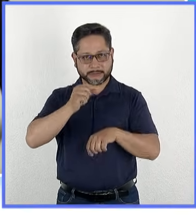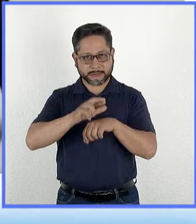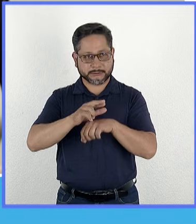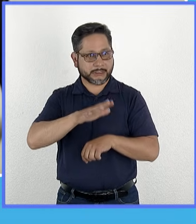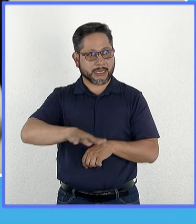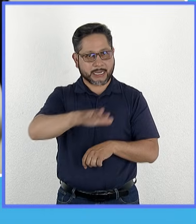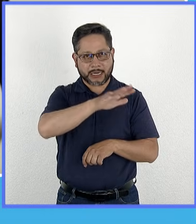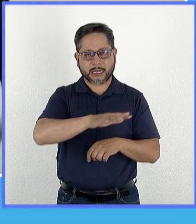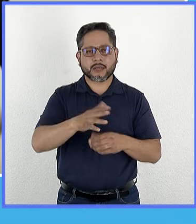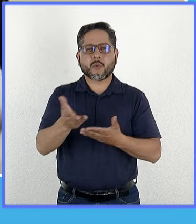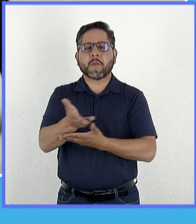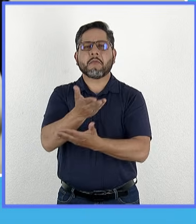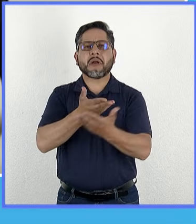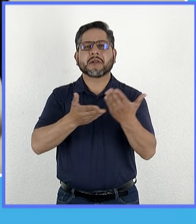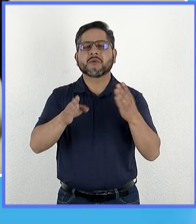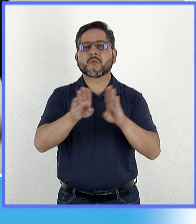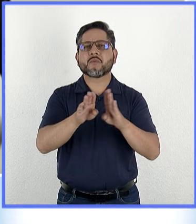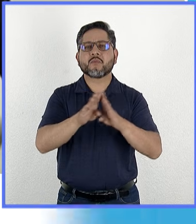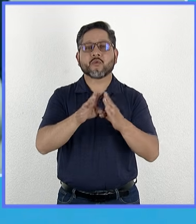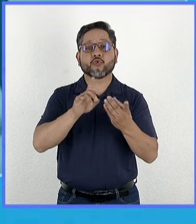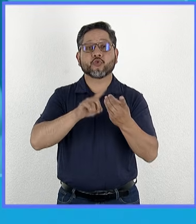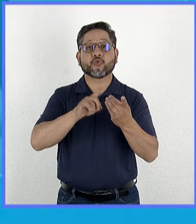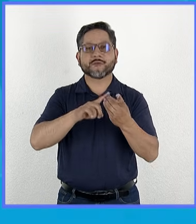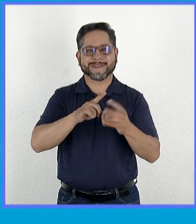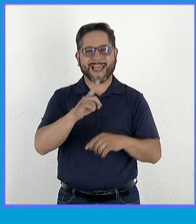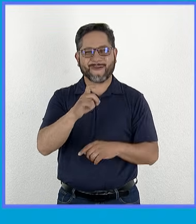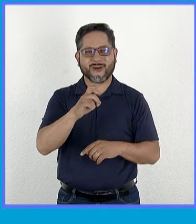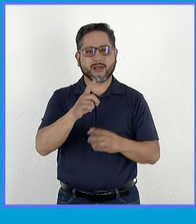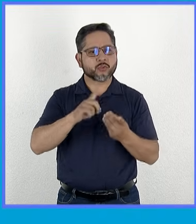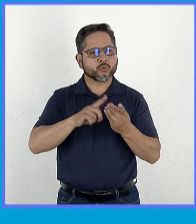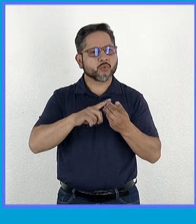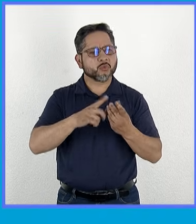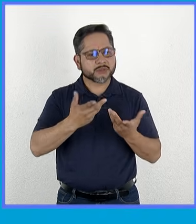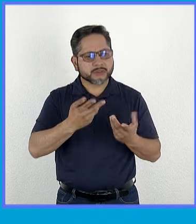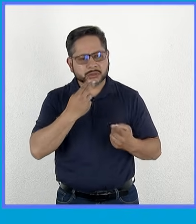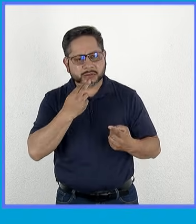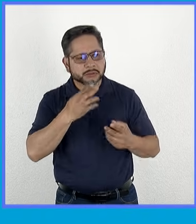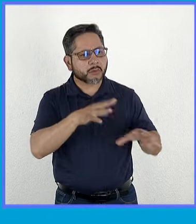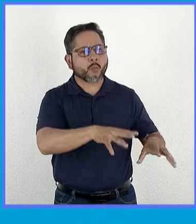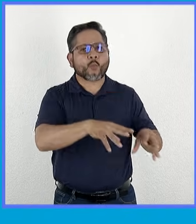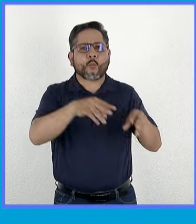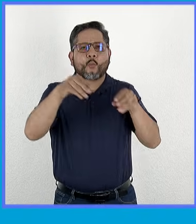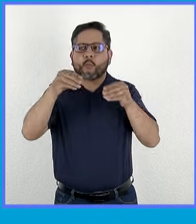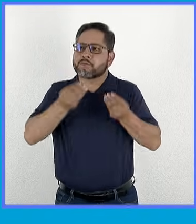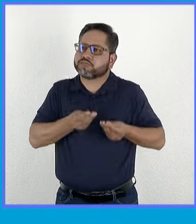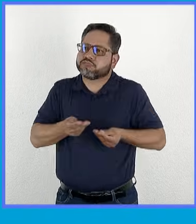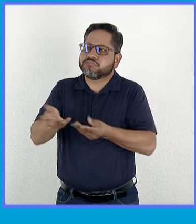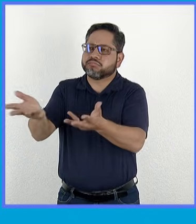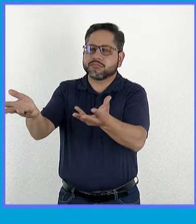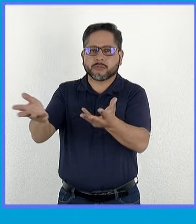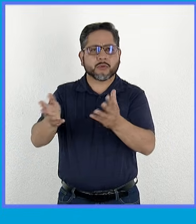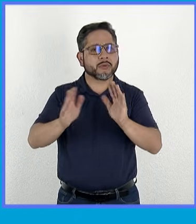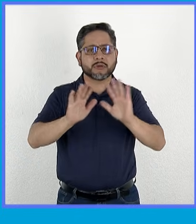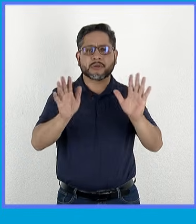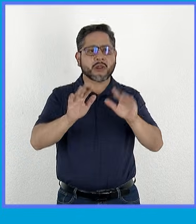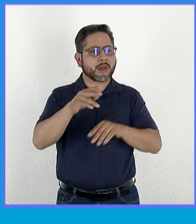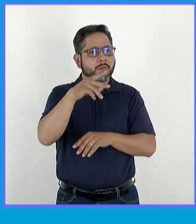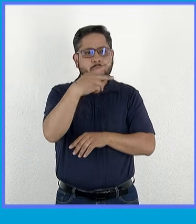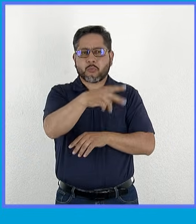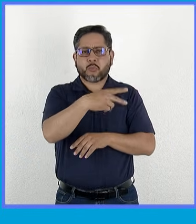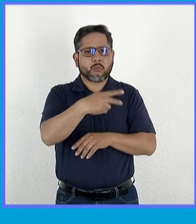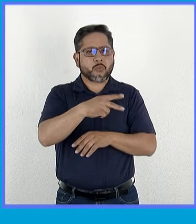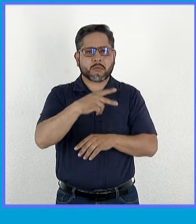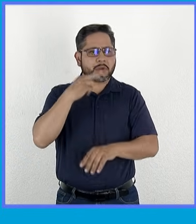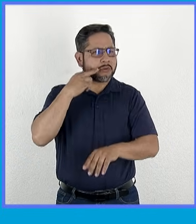poder compartirles de dónde surge el agua, que esto que ya te comentaba, y poderles decir que quienes ya tienen sus títulos, quienes tienen sus volúmenes